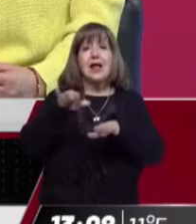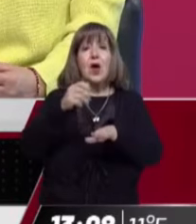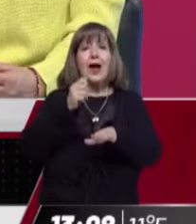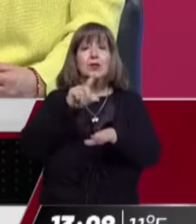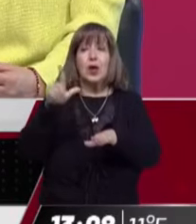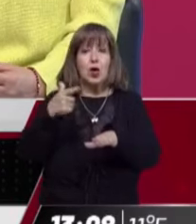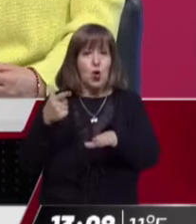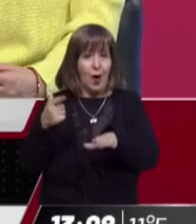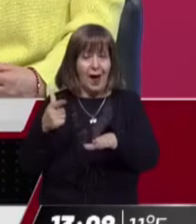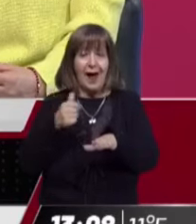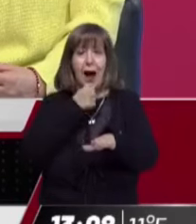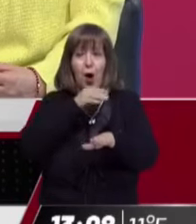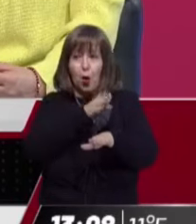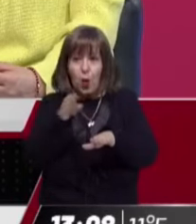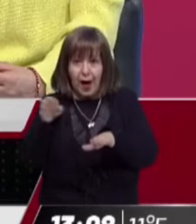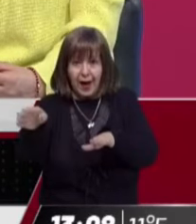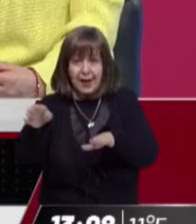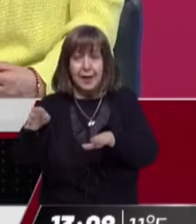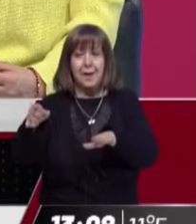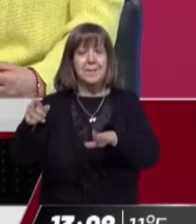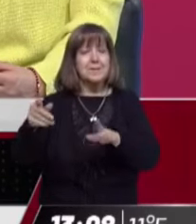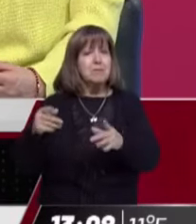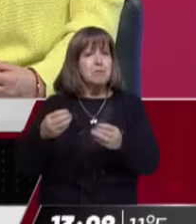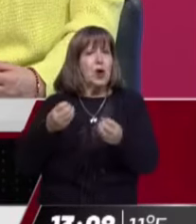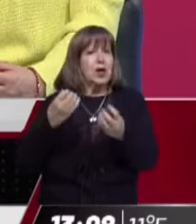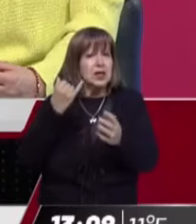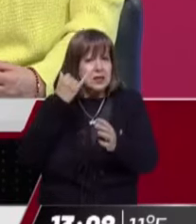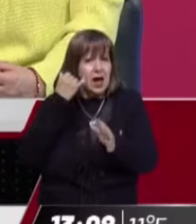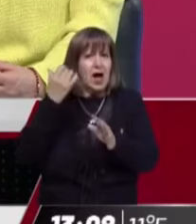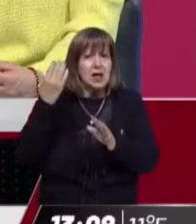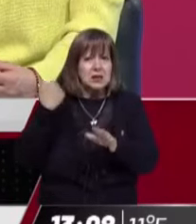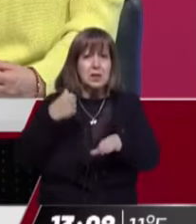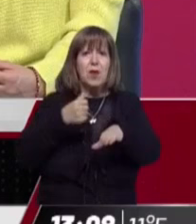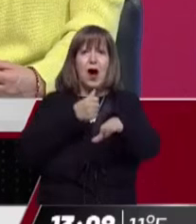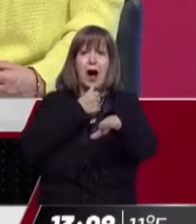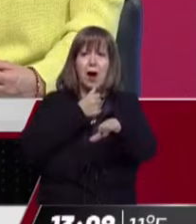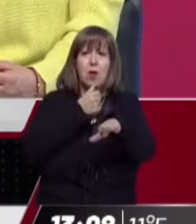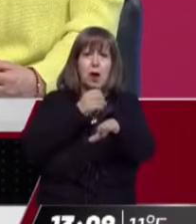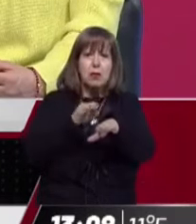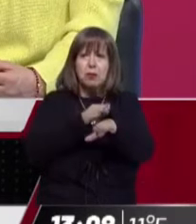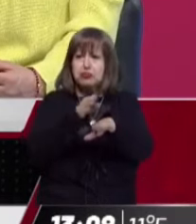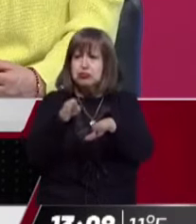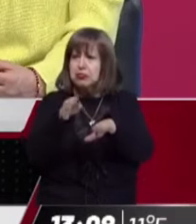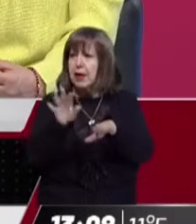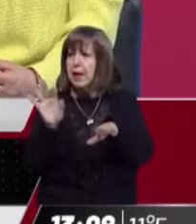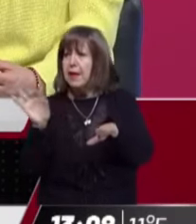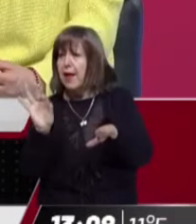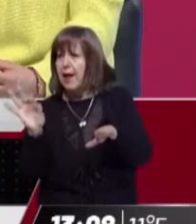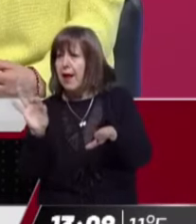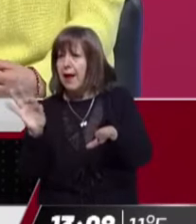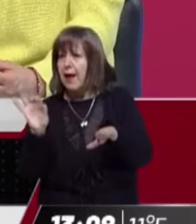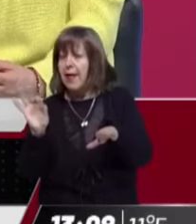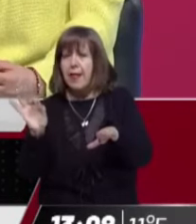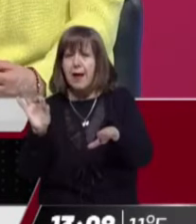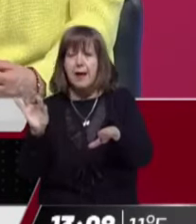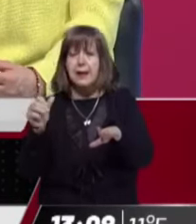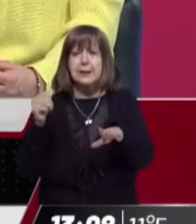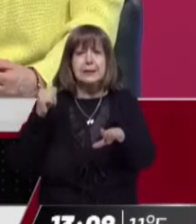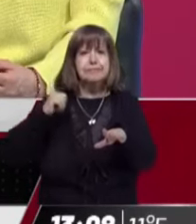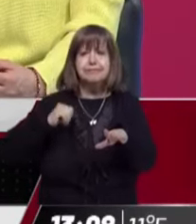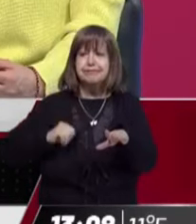lo que ha generado a través de décadas de no correr el río una serie de